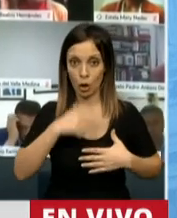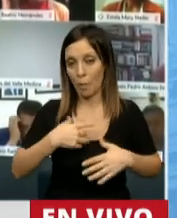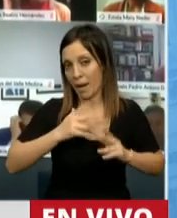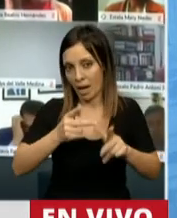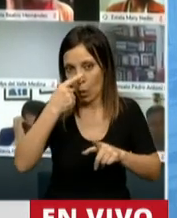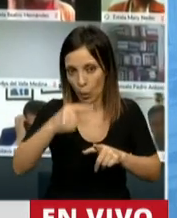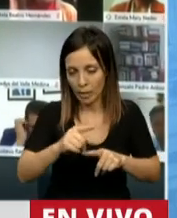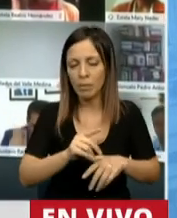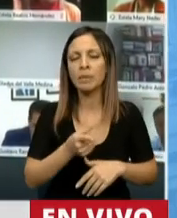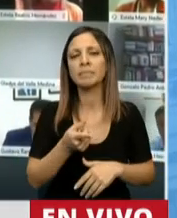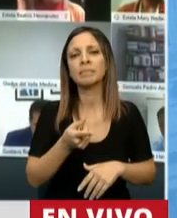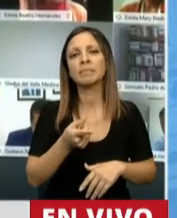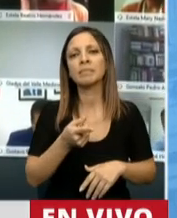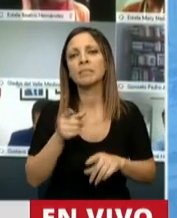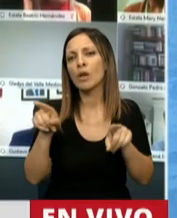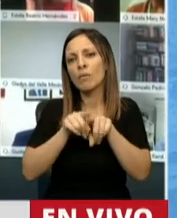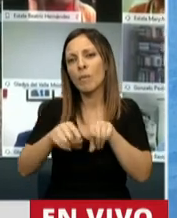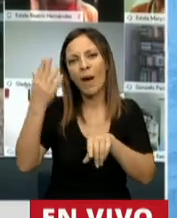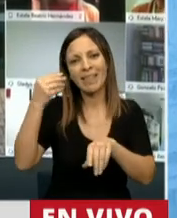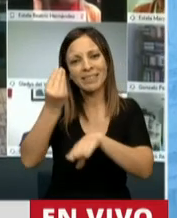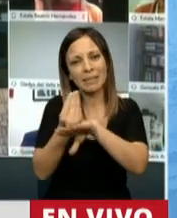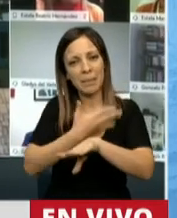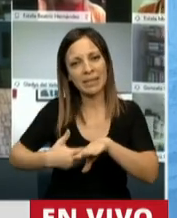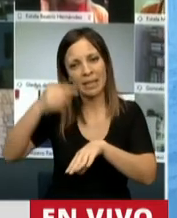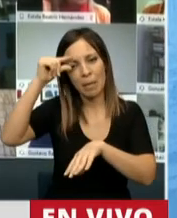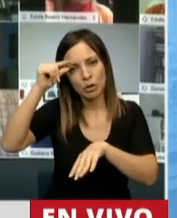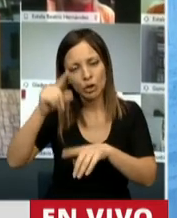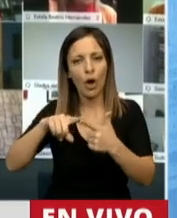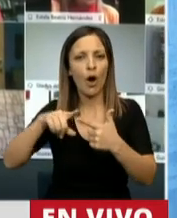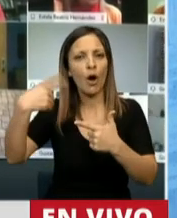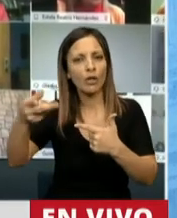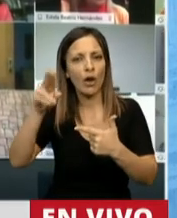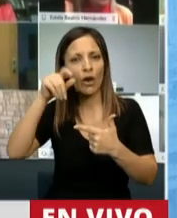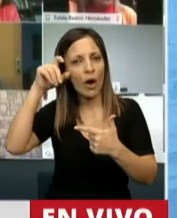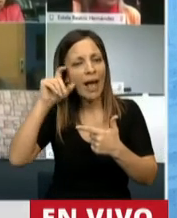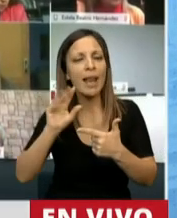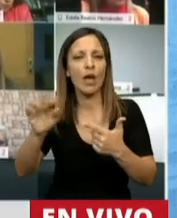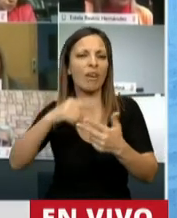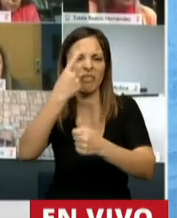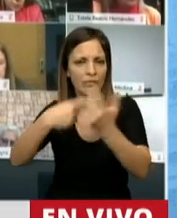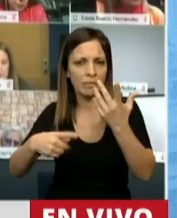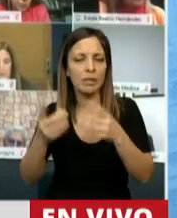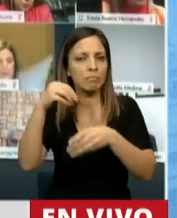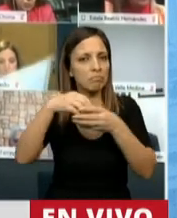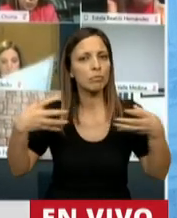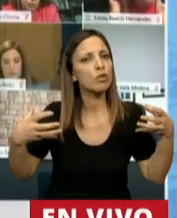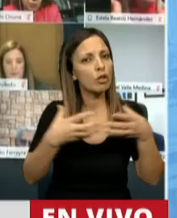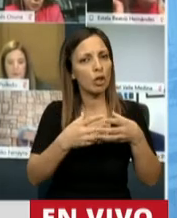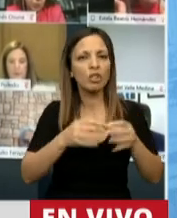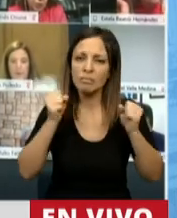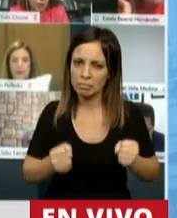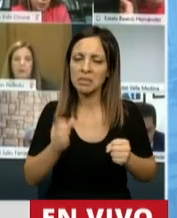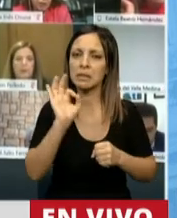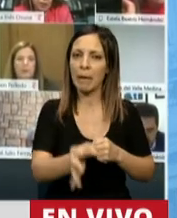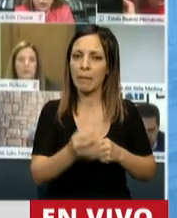finalizar, tanto con Emilio Monzó, con Rogelio Frigeri y tantos otros dirigentes que integramos la oposición, tenemos total convicción de